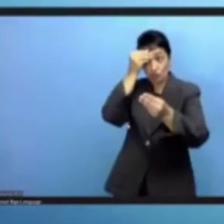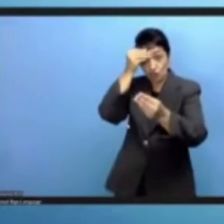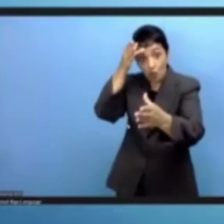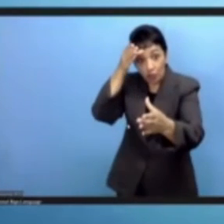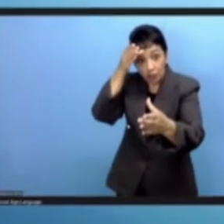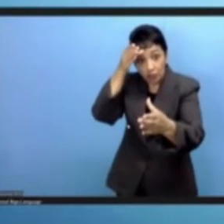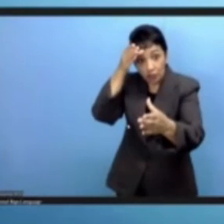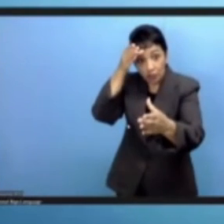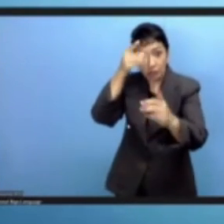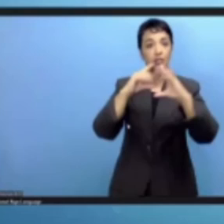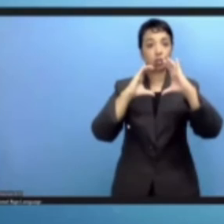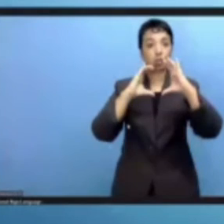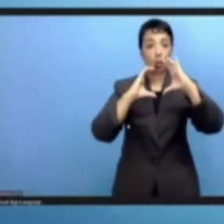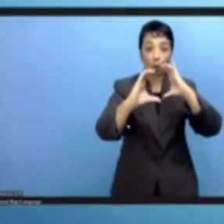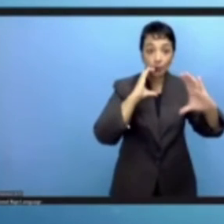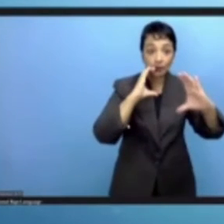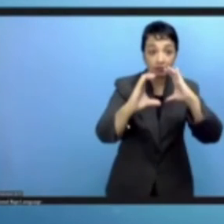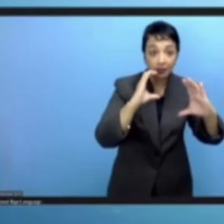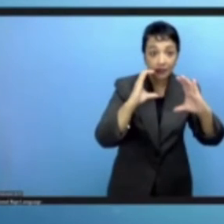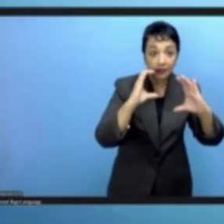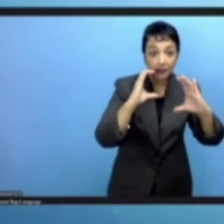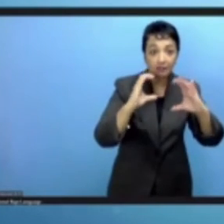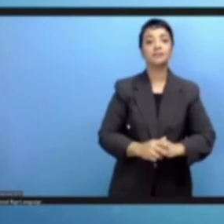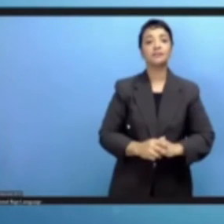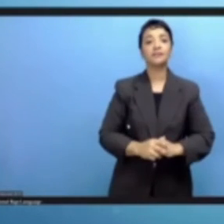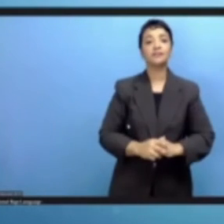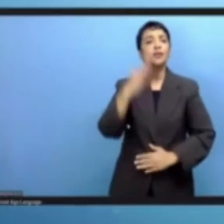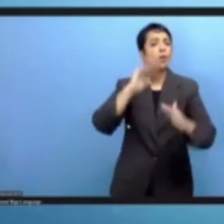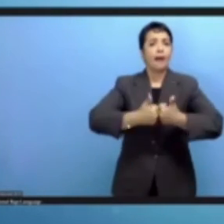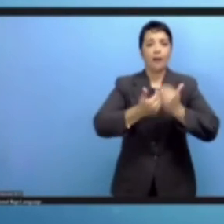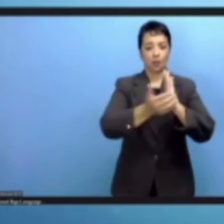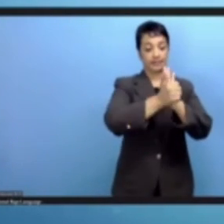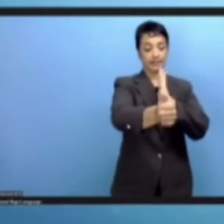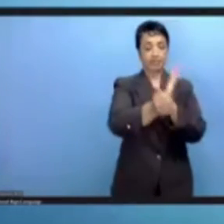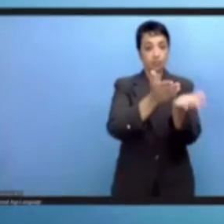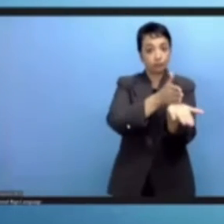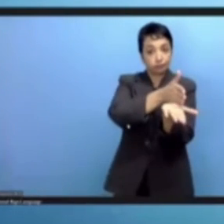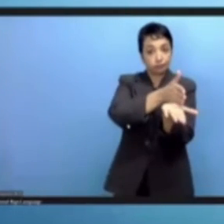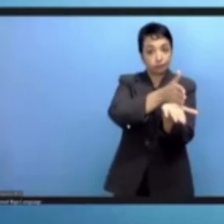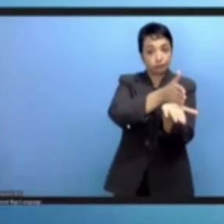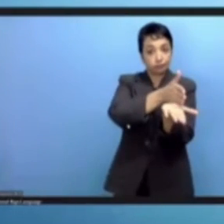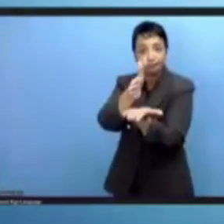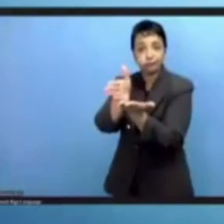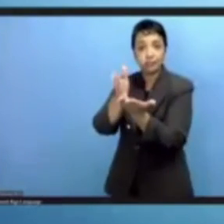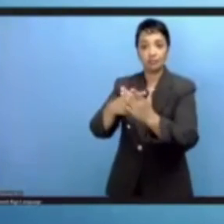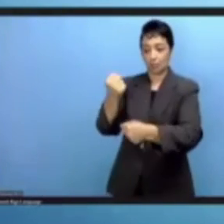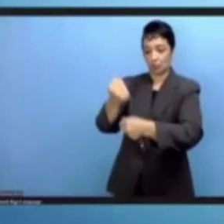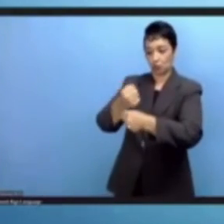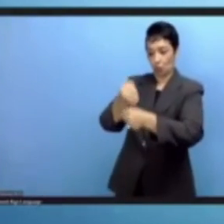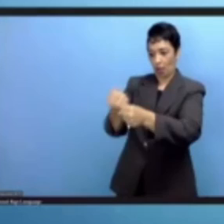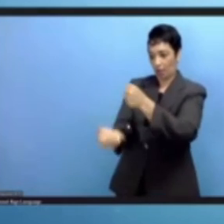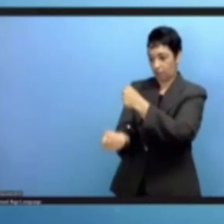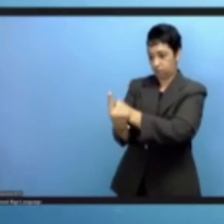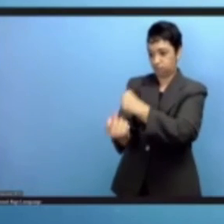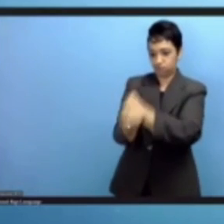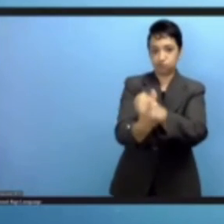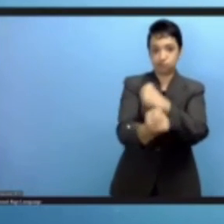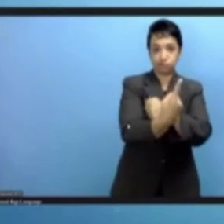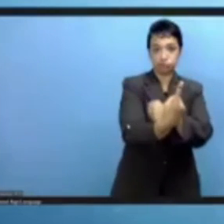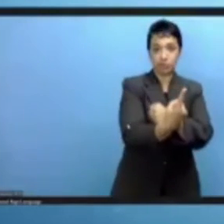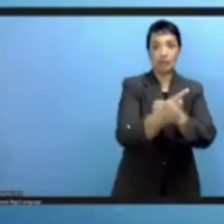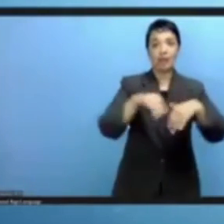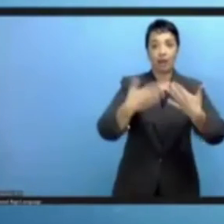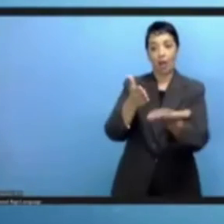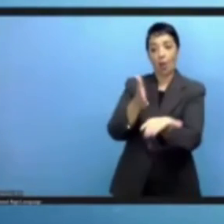el conocimiento la educación el acceso a las distintas capacidades nuevas oportunidades de empleos